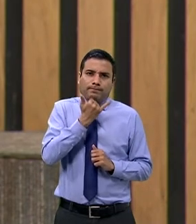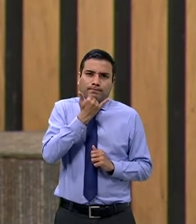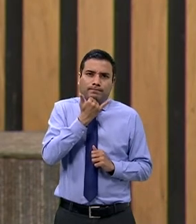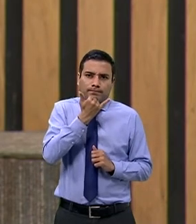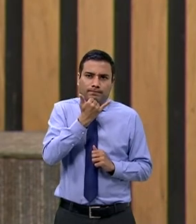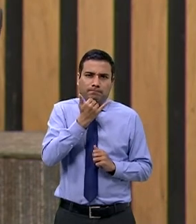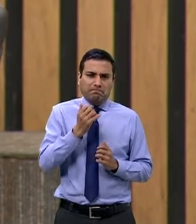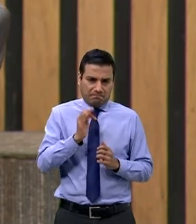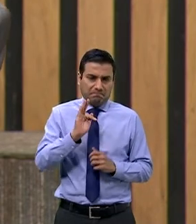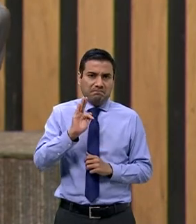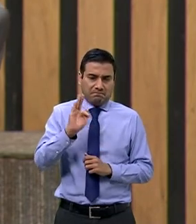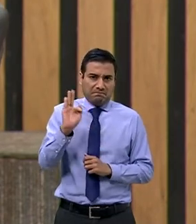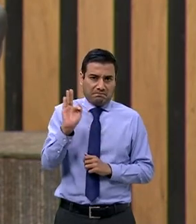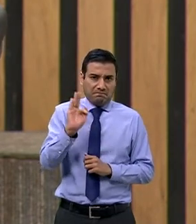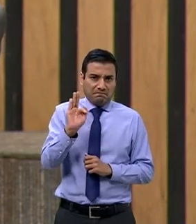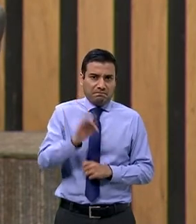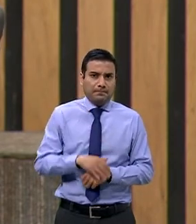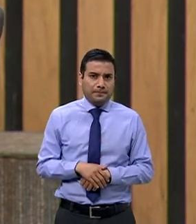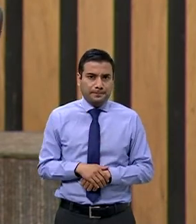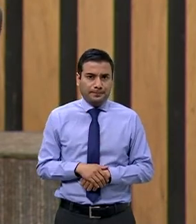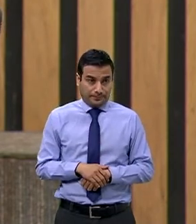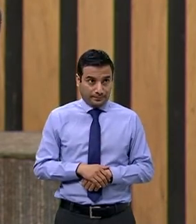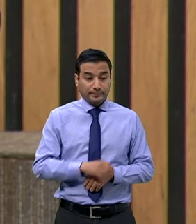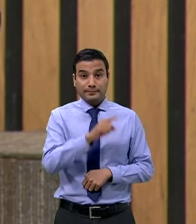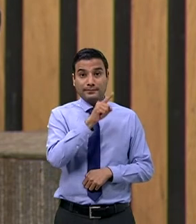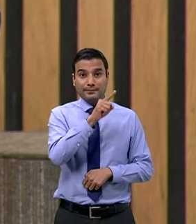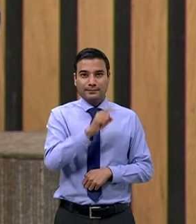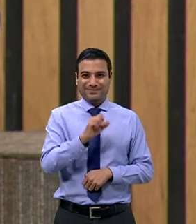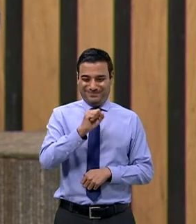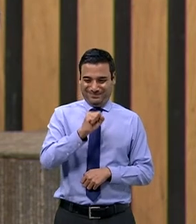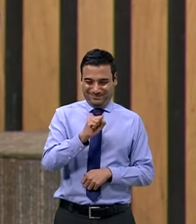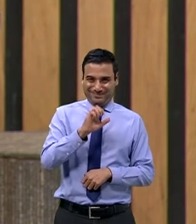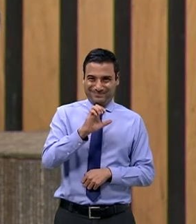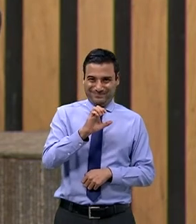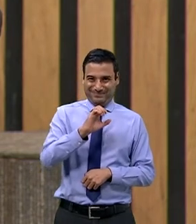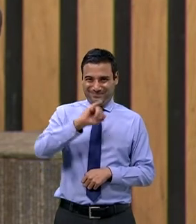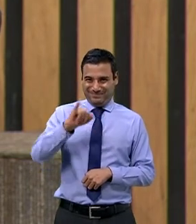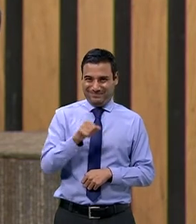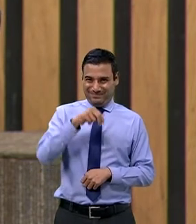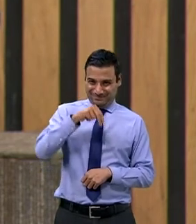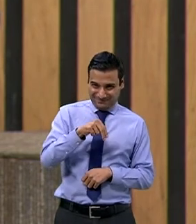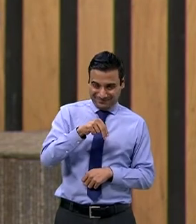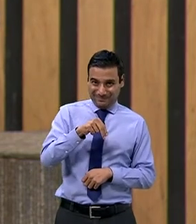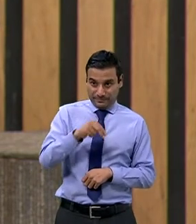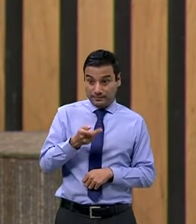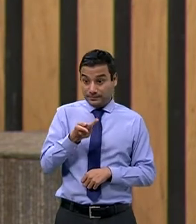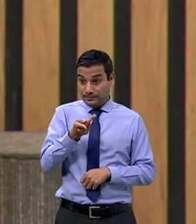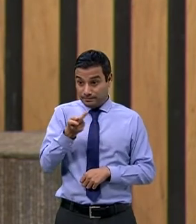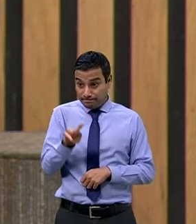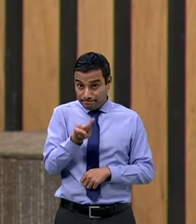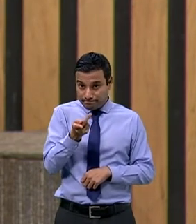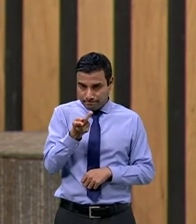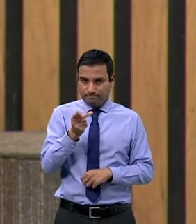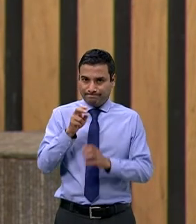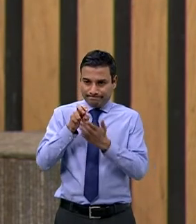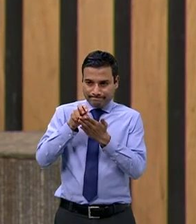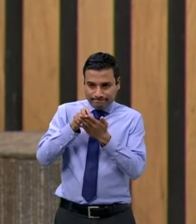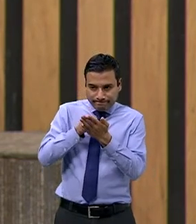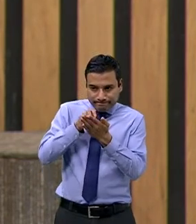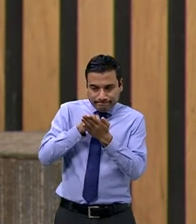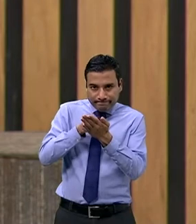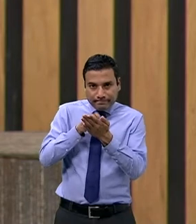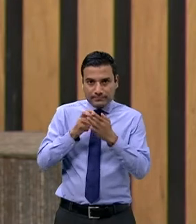que la propia suprema corte de justicia de la nación corrigió el contexto de la misma